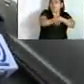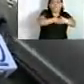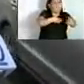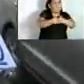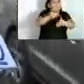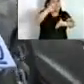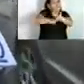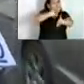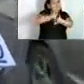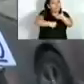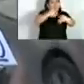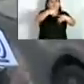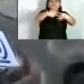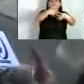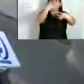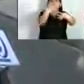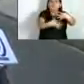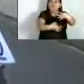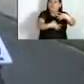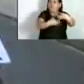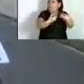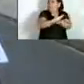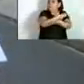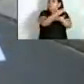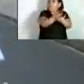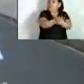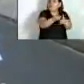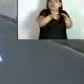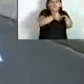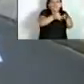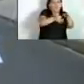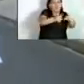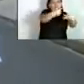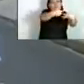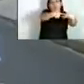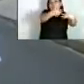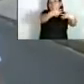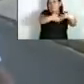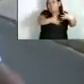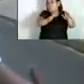últimas consecuencias legales, hacer uso de todos los mecanismos legales para